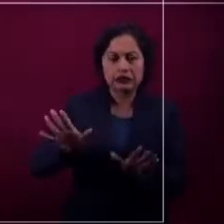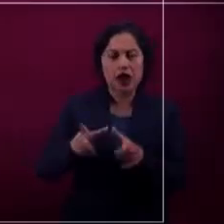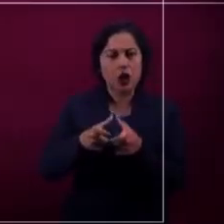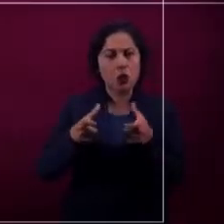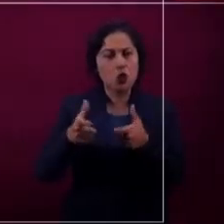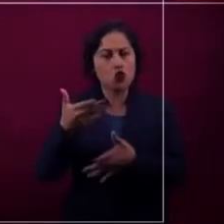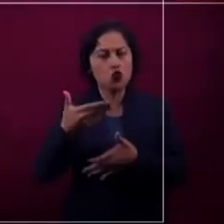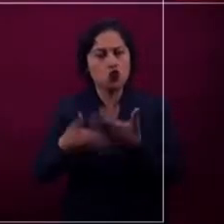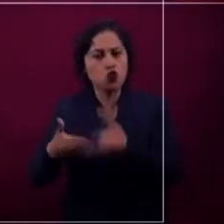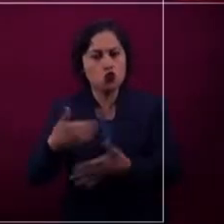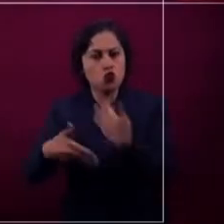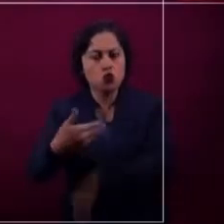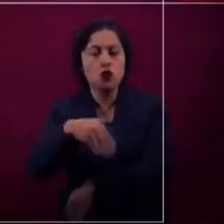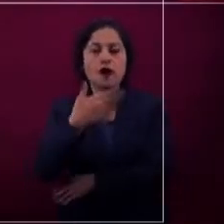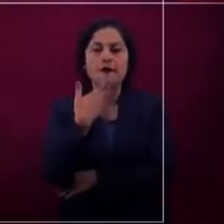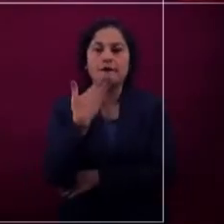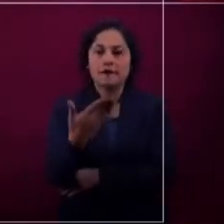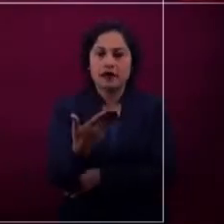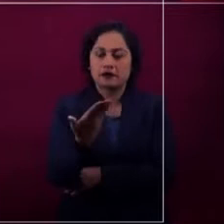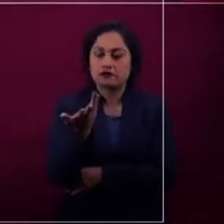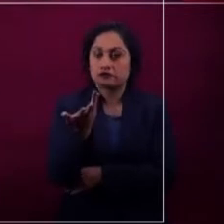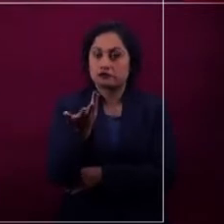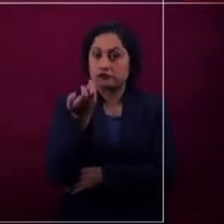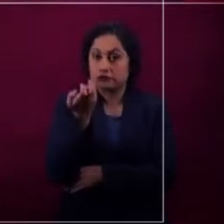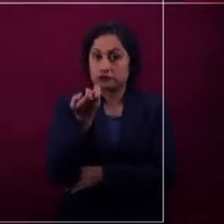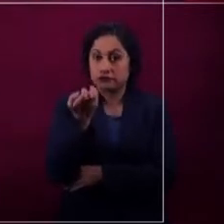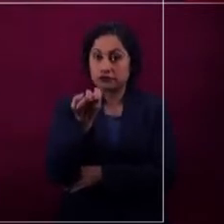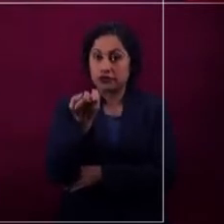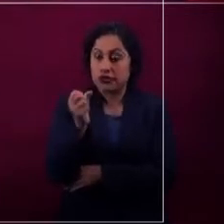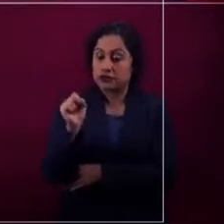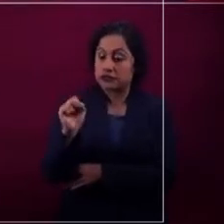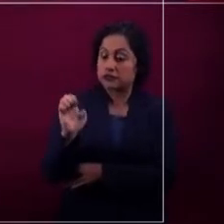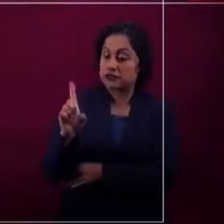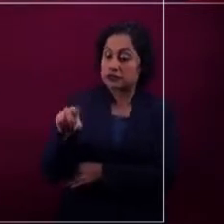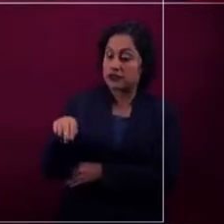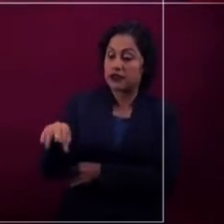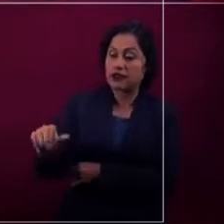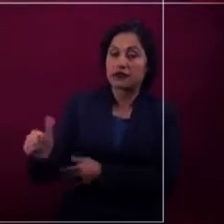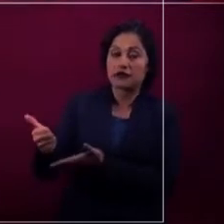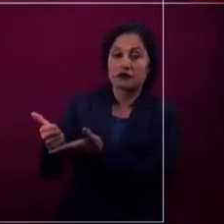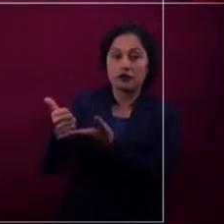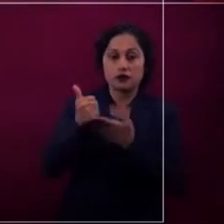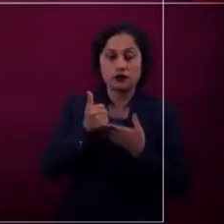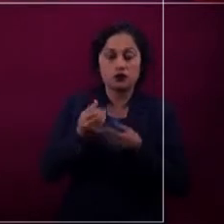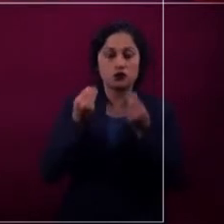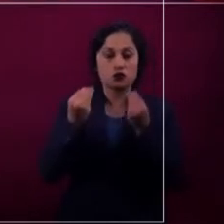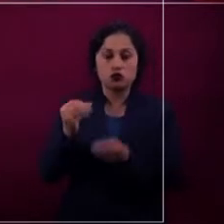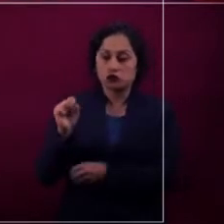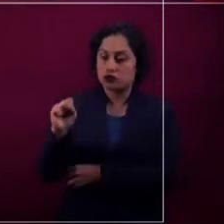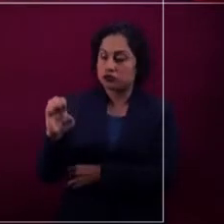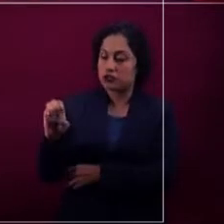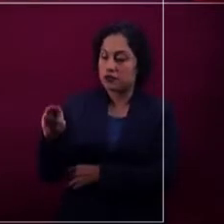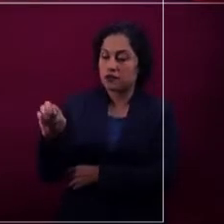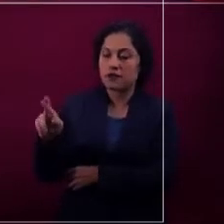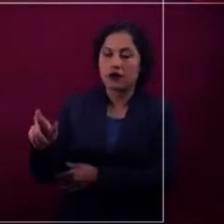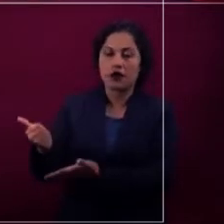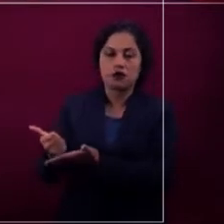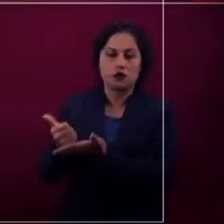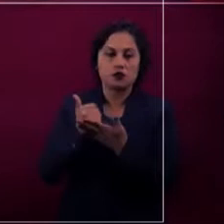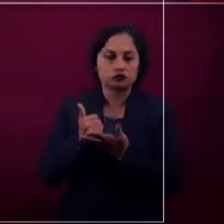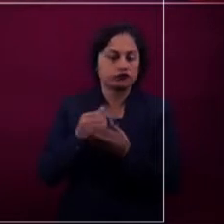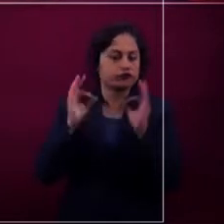Nos está ayudando mucho la Secretaría de la Defensa, la Secretaría de Marina. Ayer les hice un